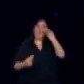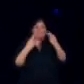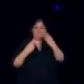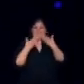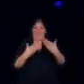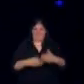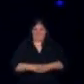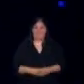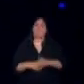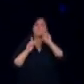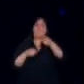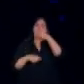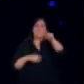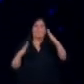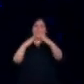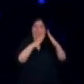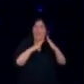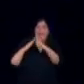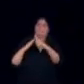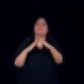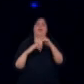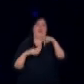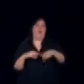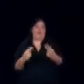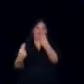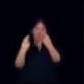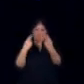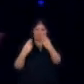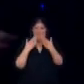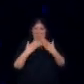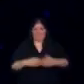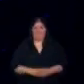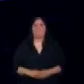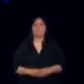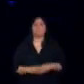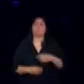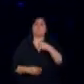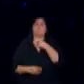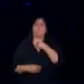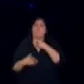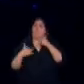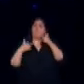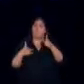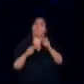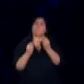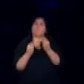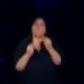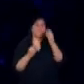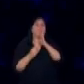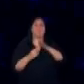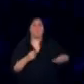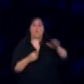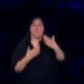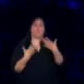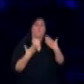ellos vienen con un discurso de que acá hay que ir al Estado mínimo, hay que ir a restringir todos los derechos, que cada uno se valga